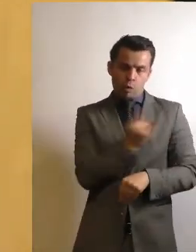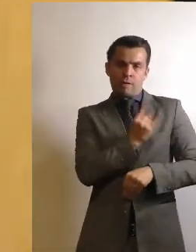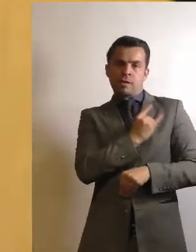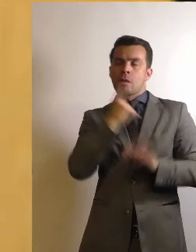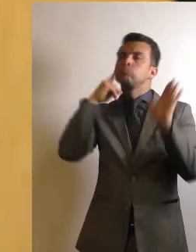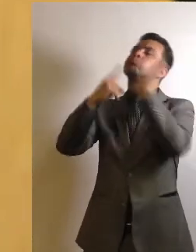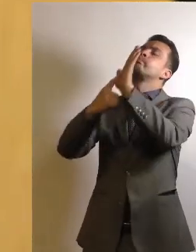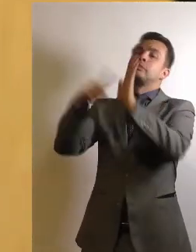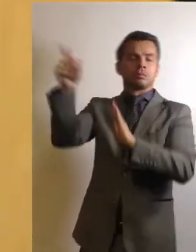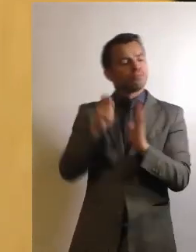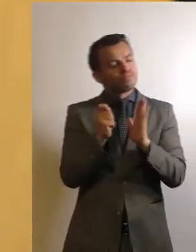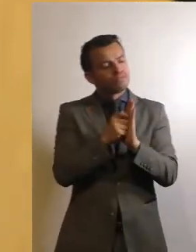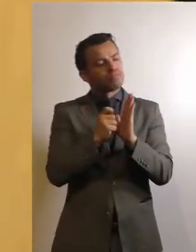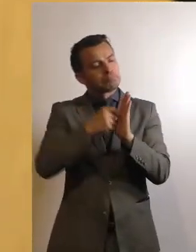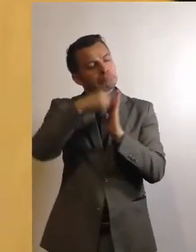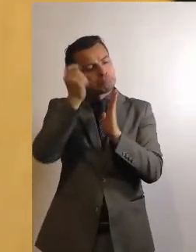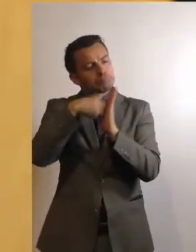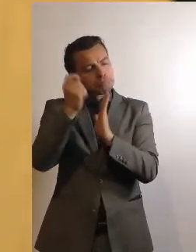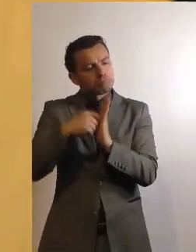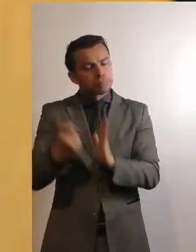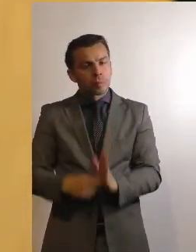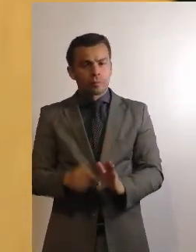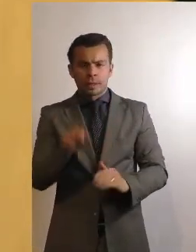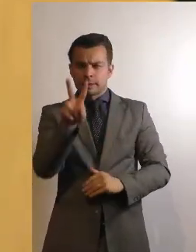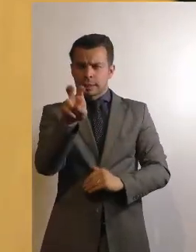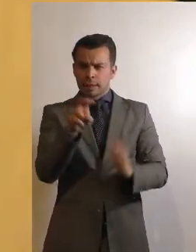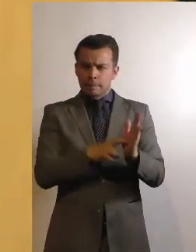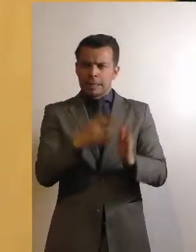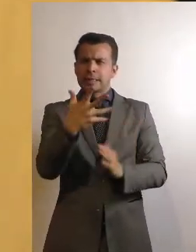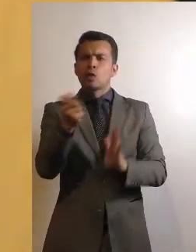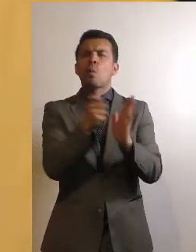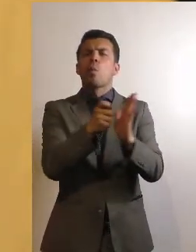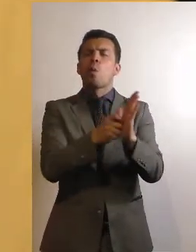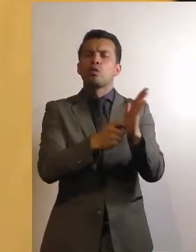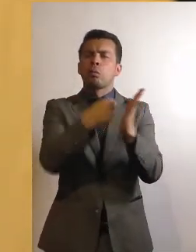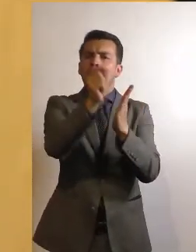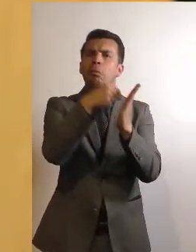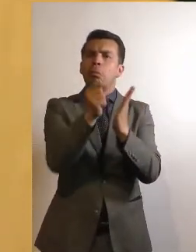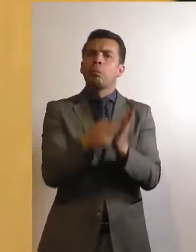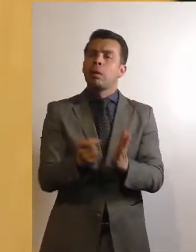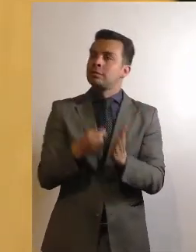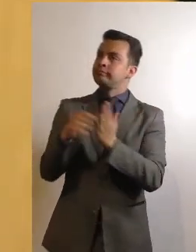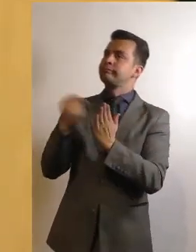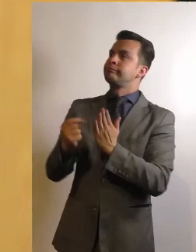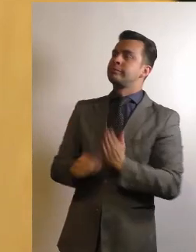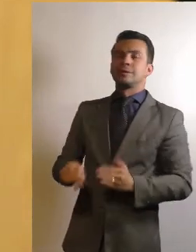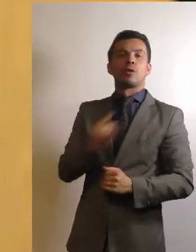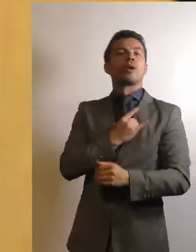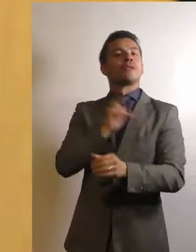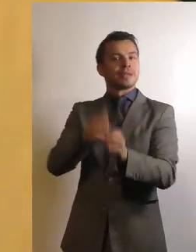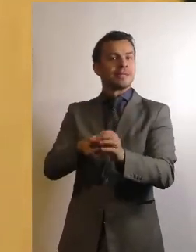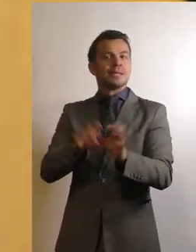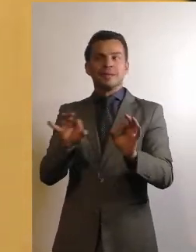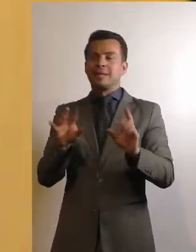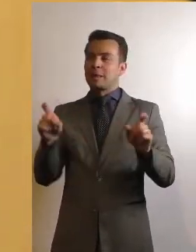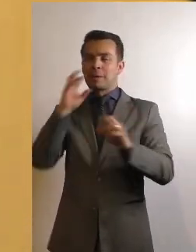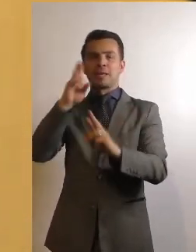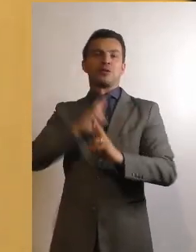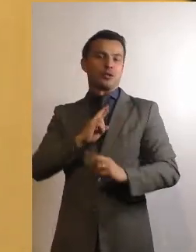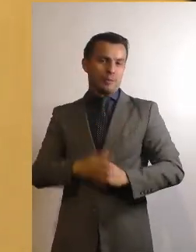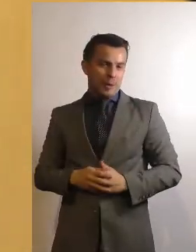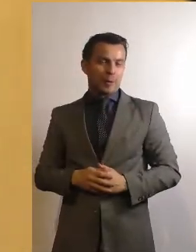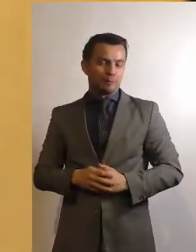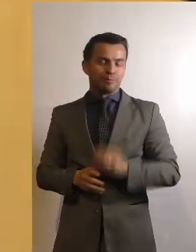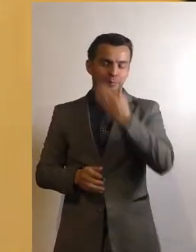puntaje excelente de 7.500 puntos. Y esto es realmente muy bueno. Otro punto, otro elemento que